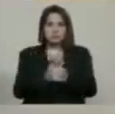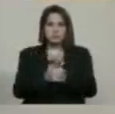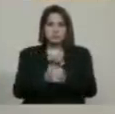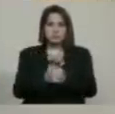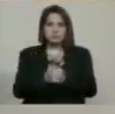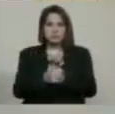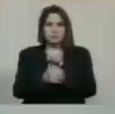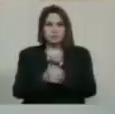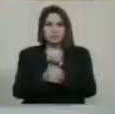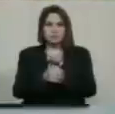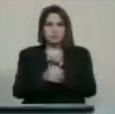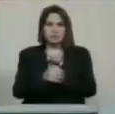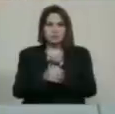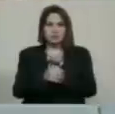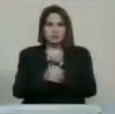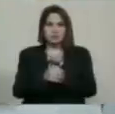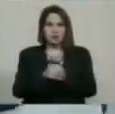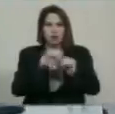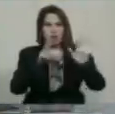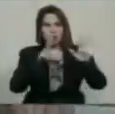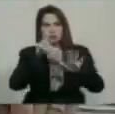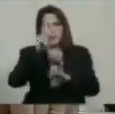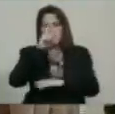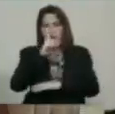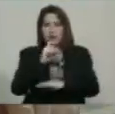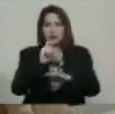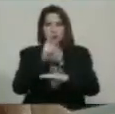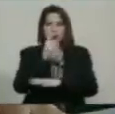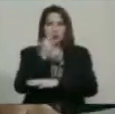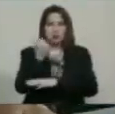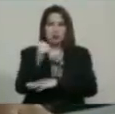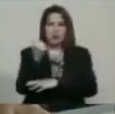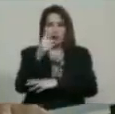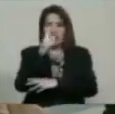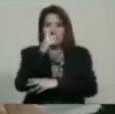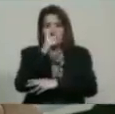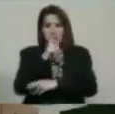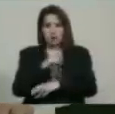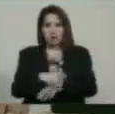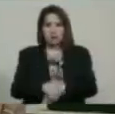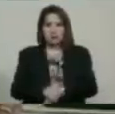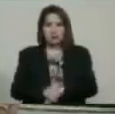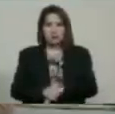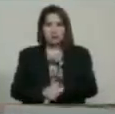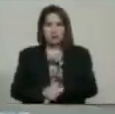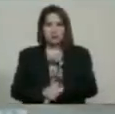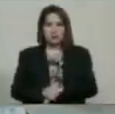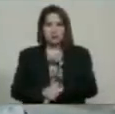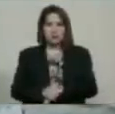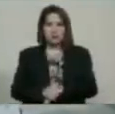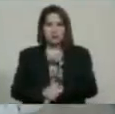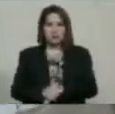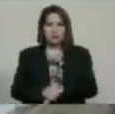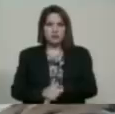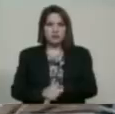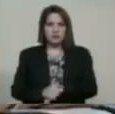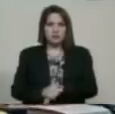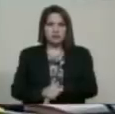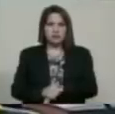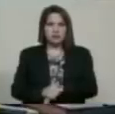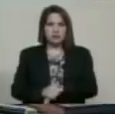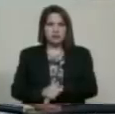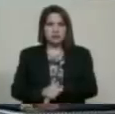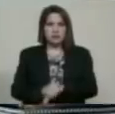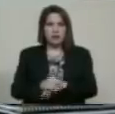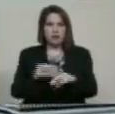7 años, 8 años, 10 años, el joven de 15 años que crece produciendo en su escuela, en su liceo,